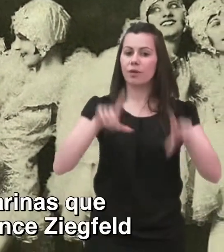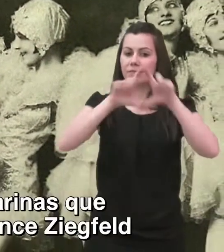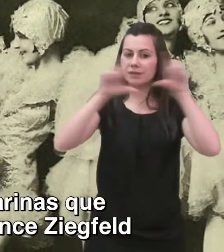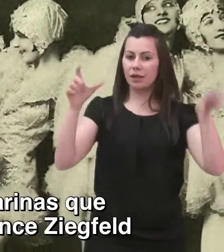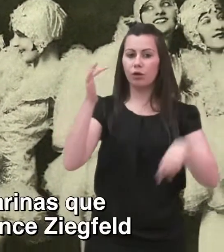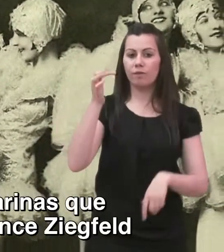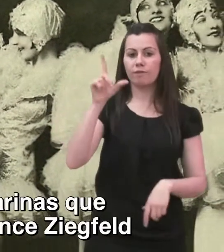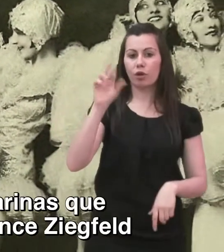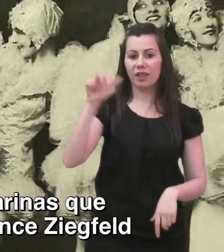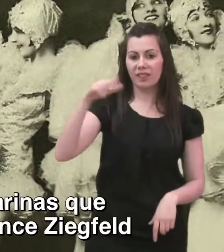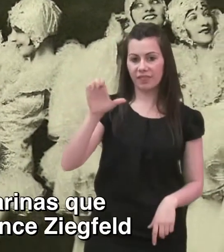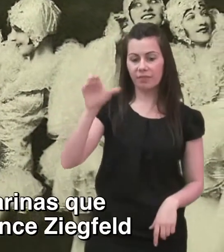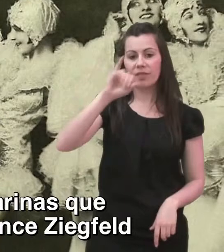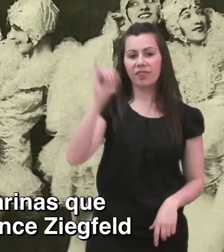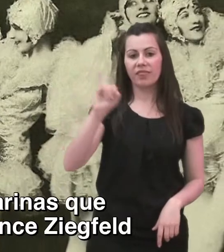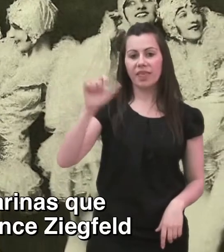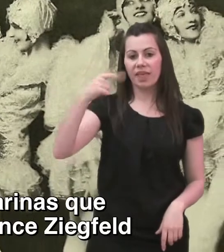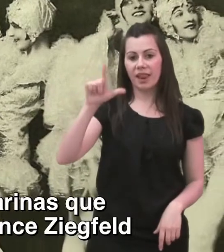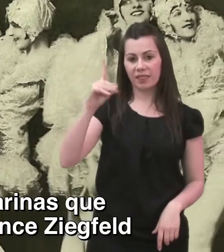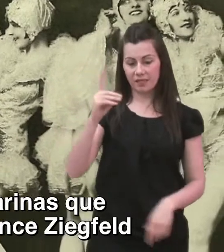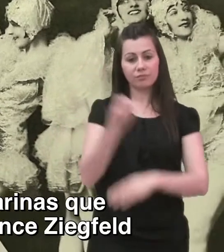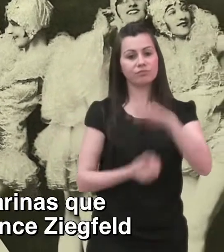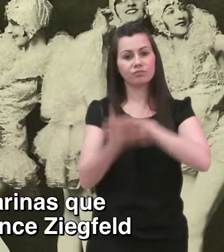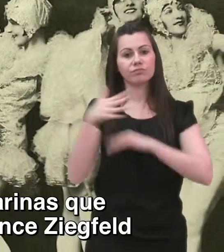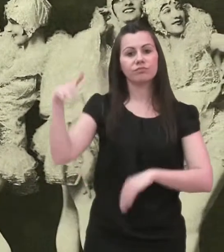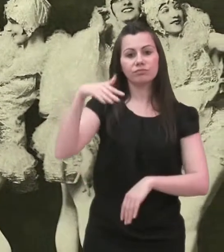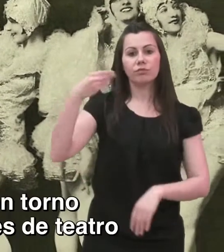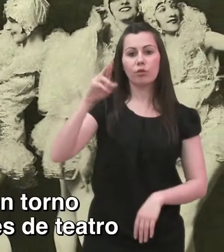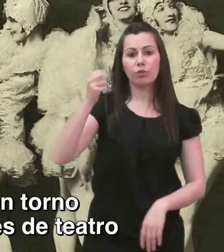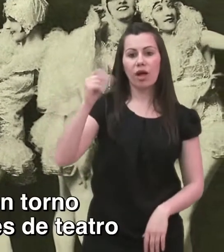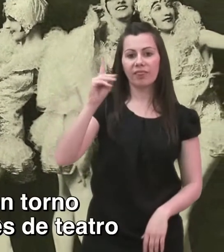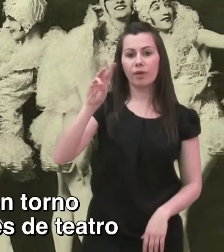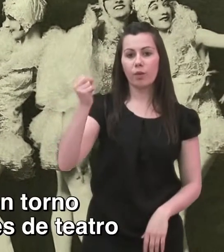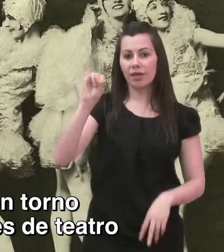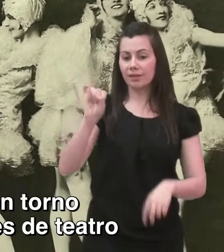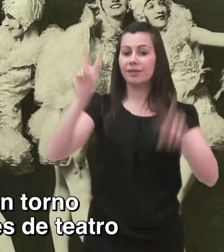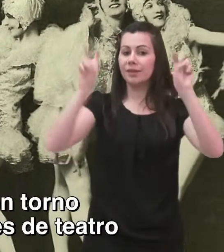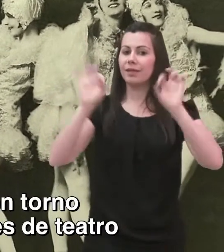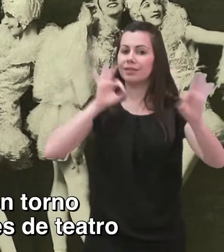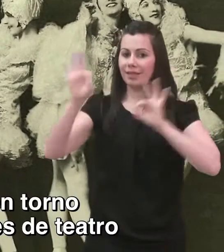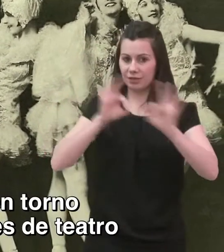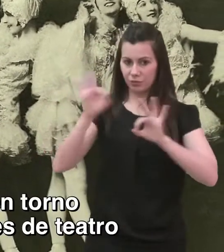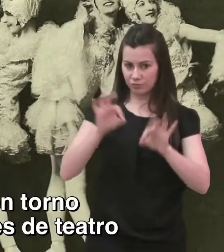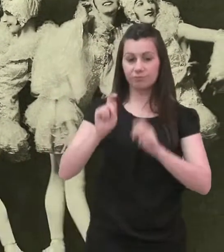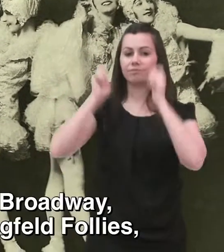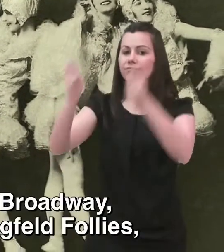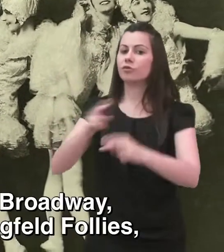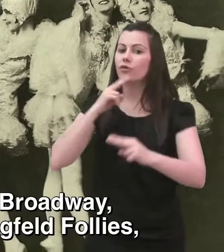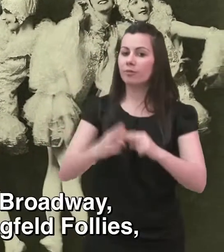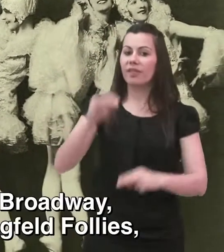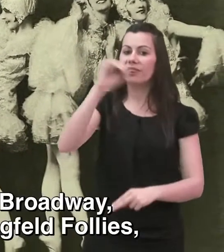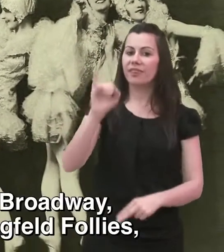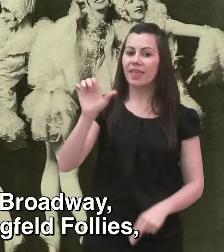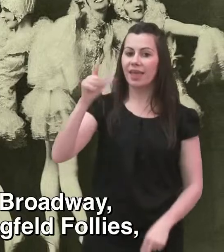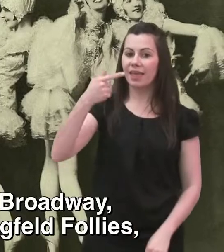oficial de la revista de bailarinas que el empresario Florence Ziegfeld había creado en torno a sus producciones de teatro de variedades